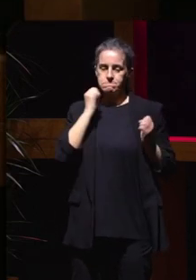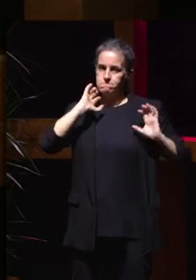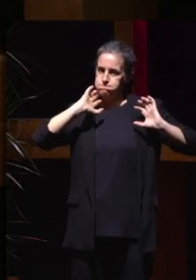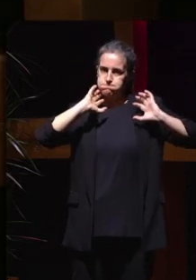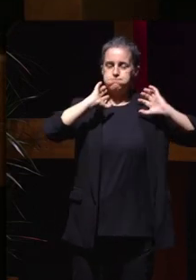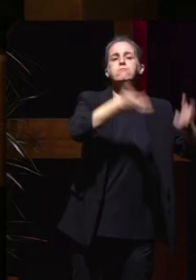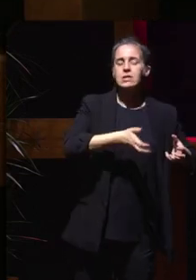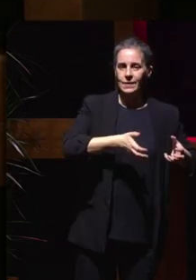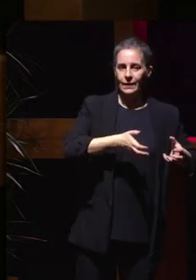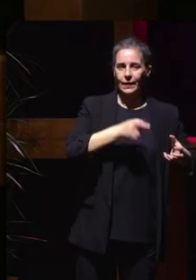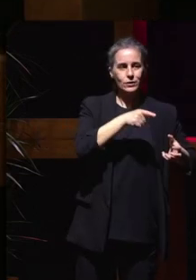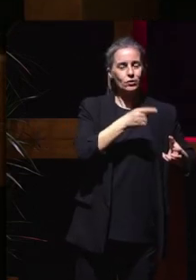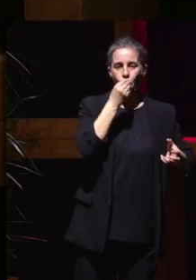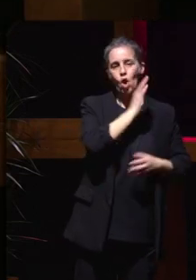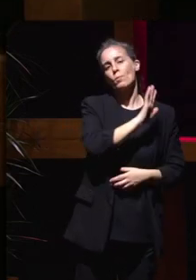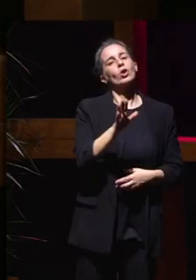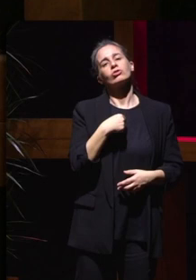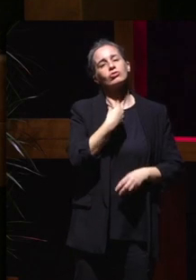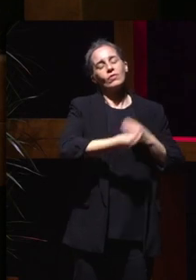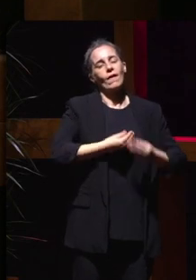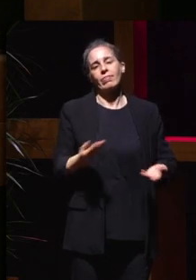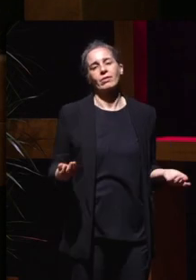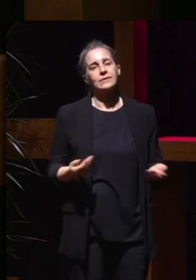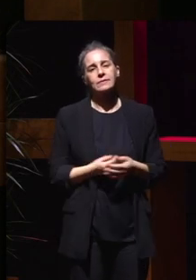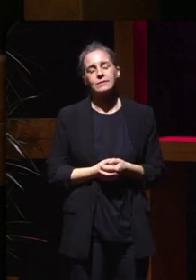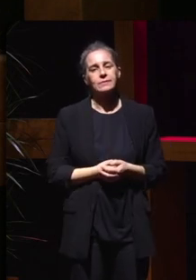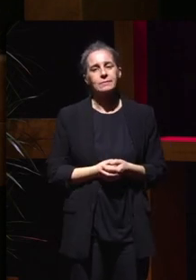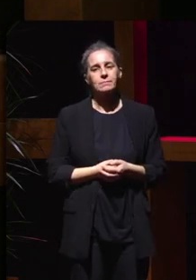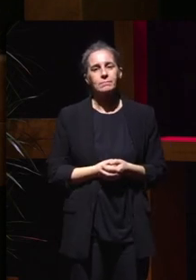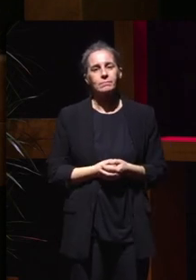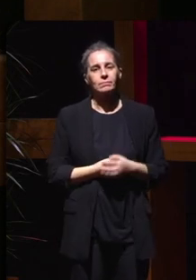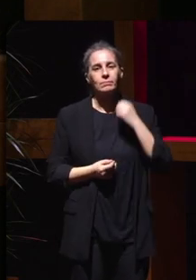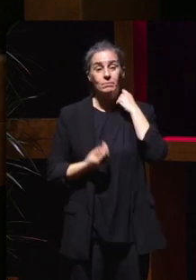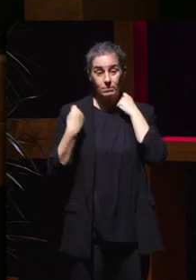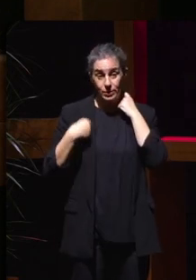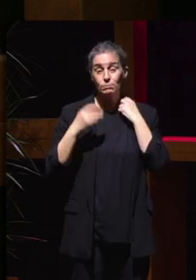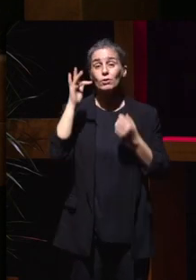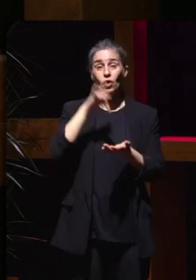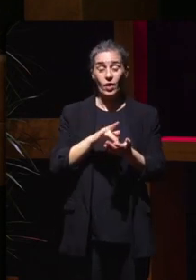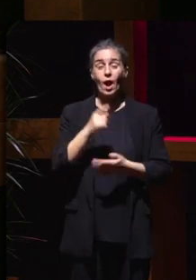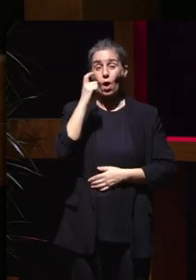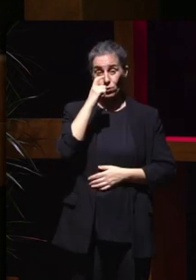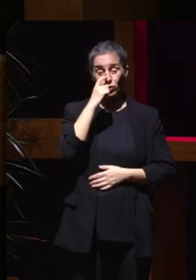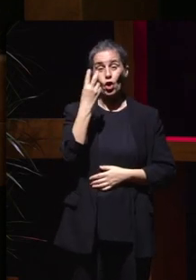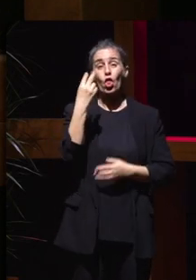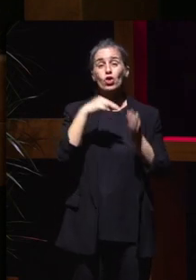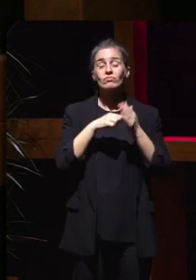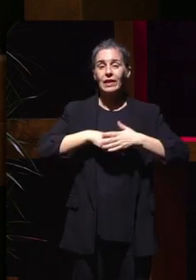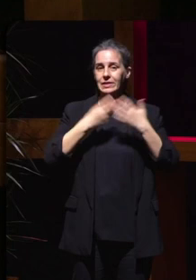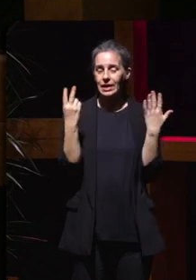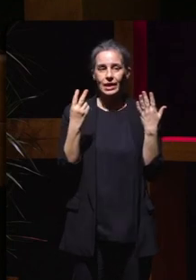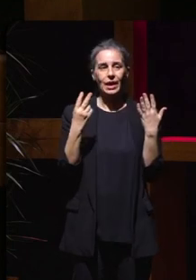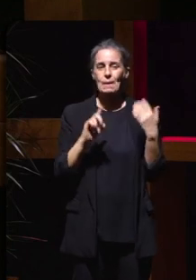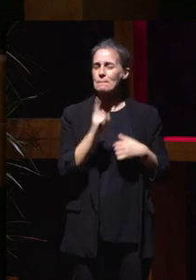las mayores cosas que me puedo pasar efoy aquel día de sueño de 2012 fue y creo que a primera vez que